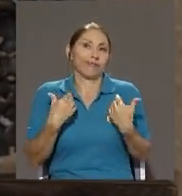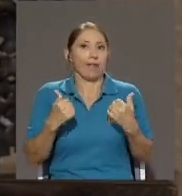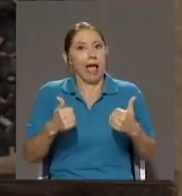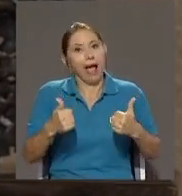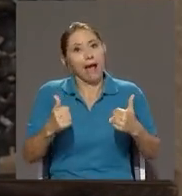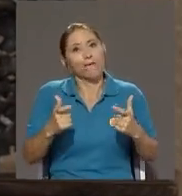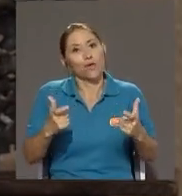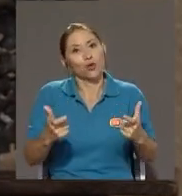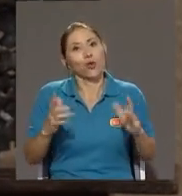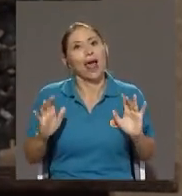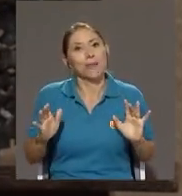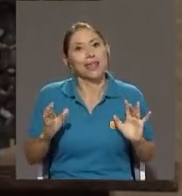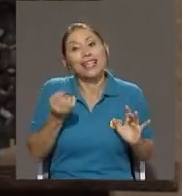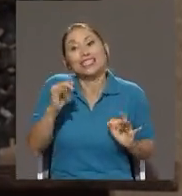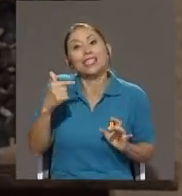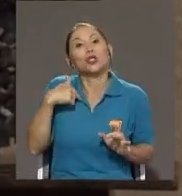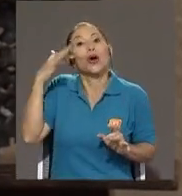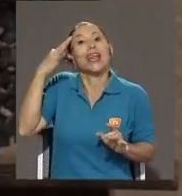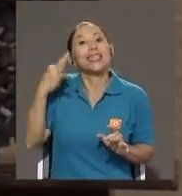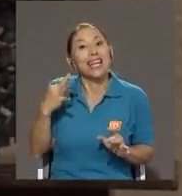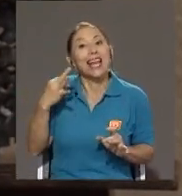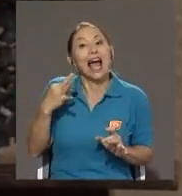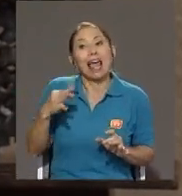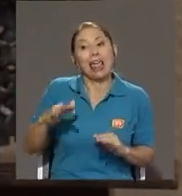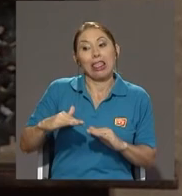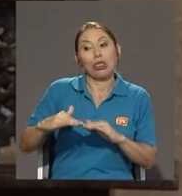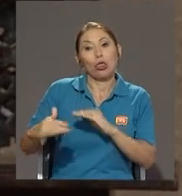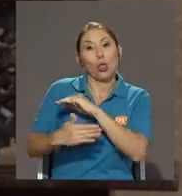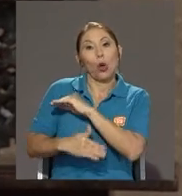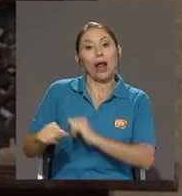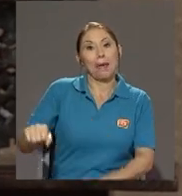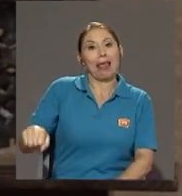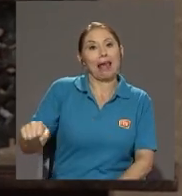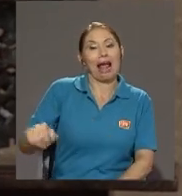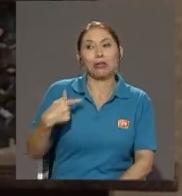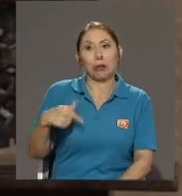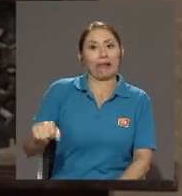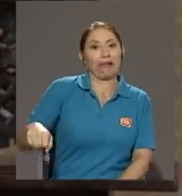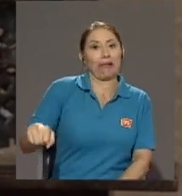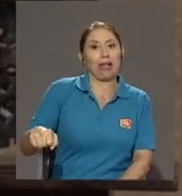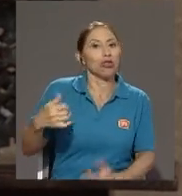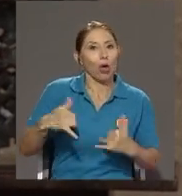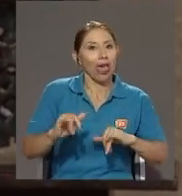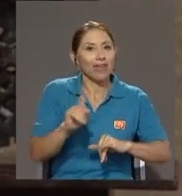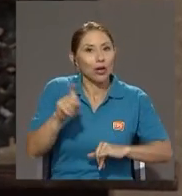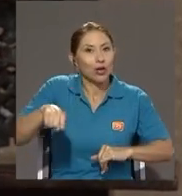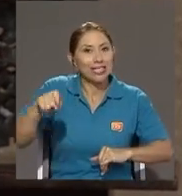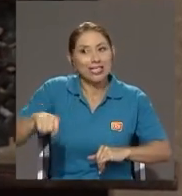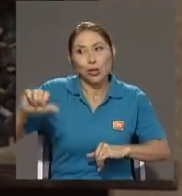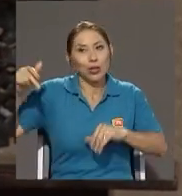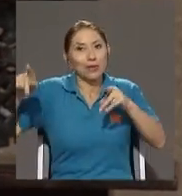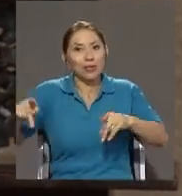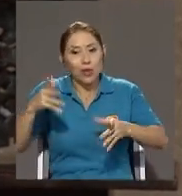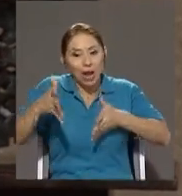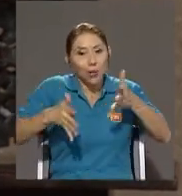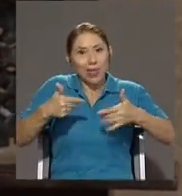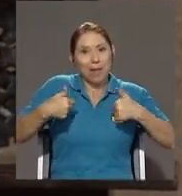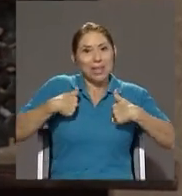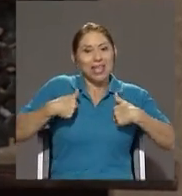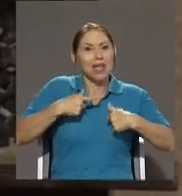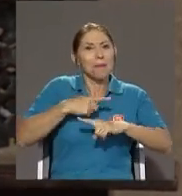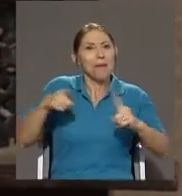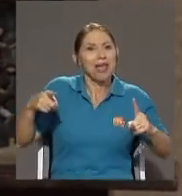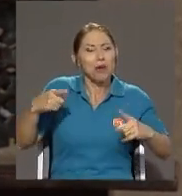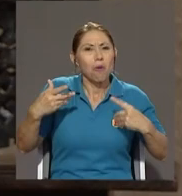tocaría madera si creyera en eso, afortunadamente todavía no requiero cuido, pero la pregunta es, ¿a partir